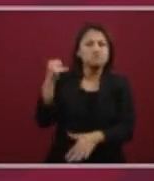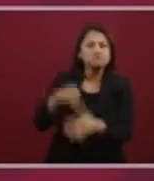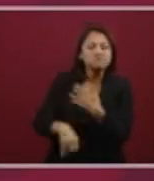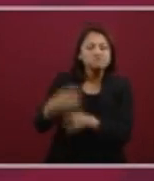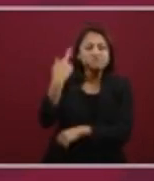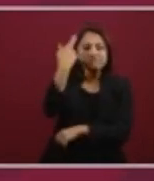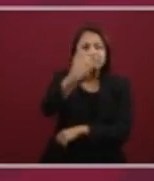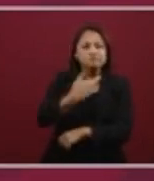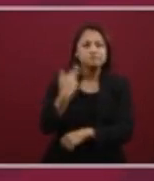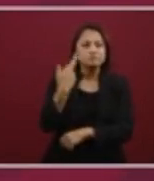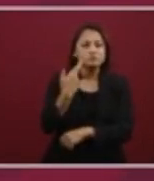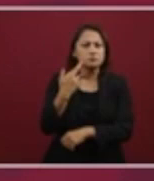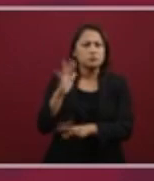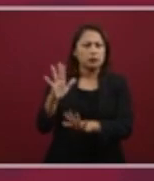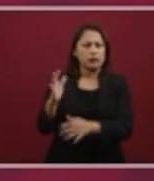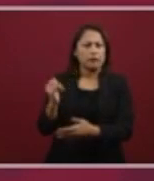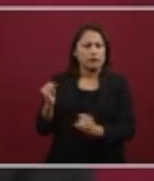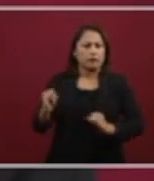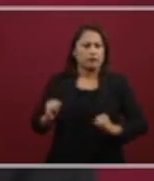suficiente.